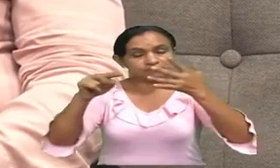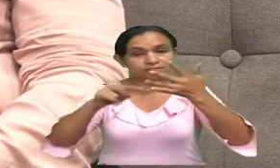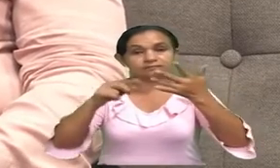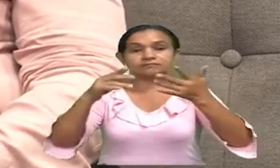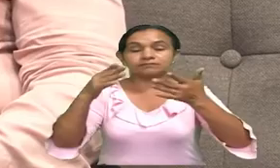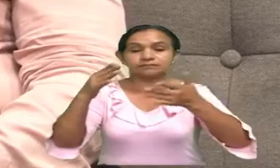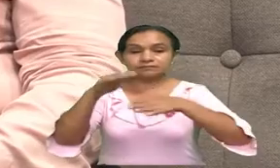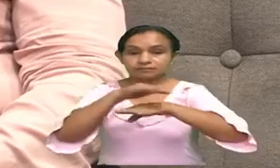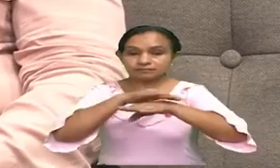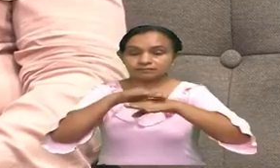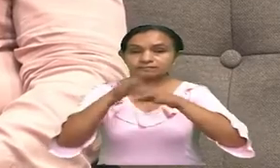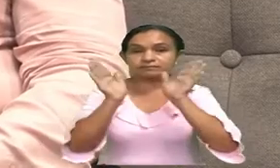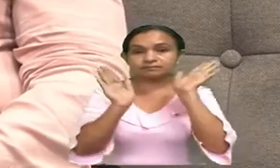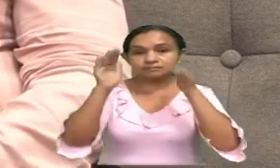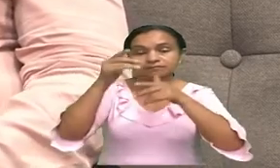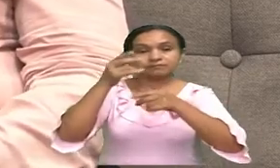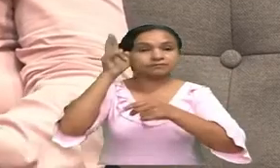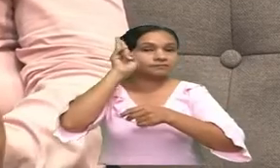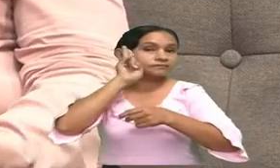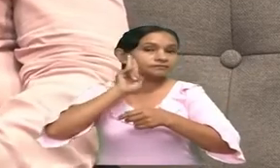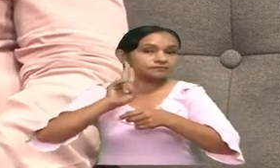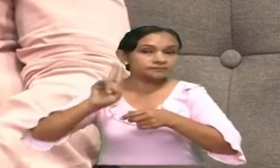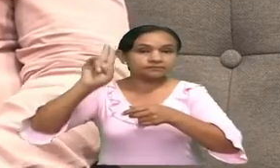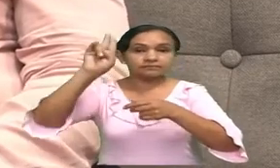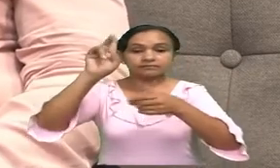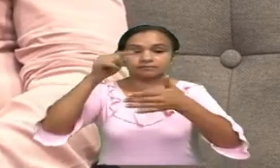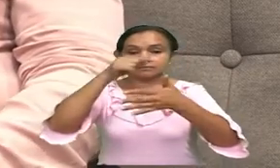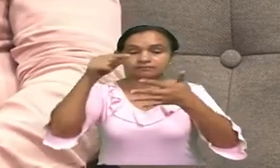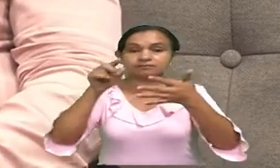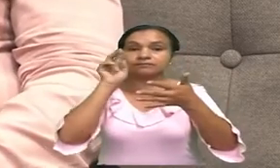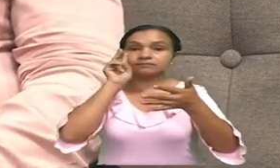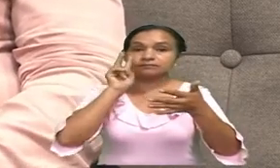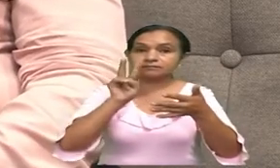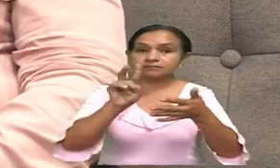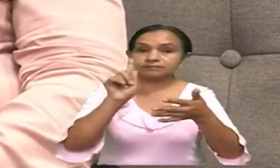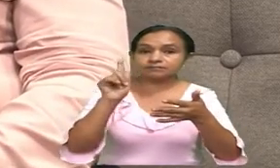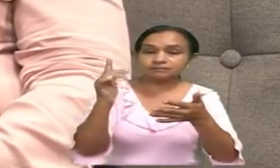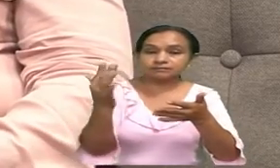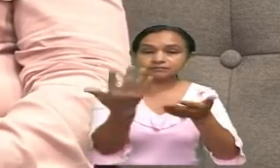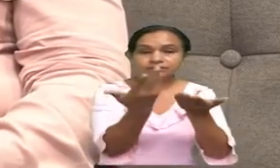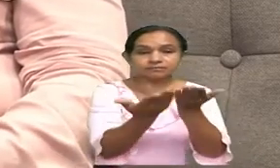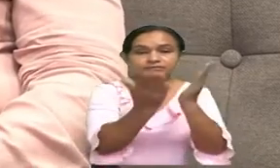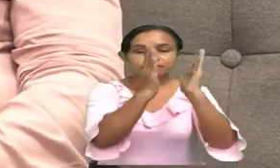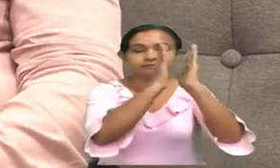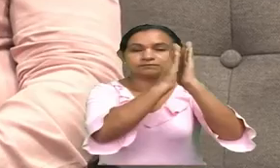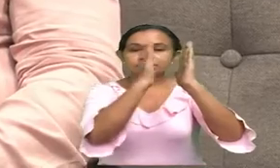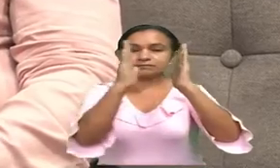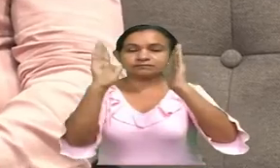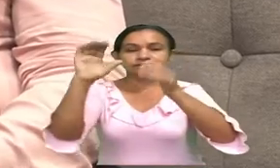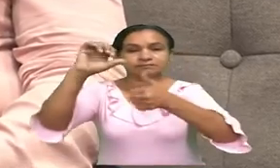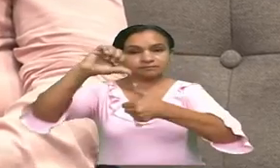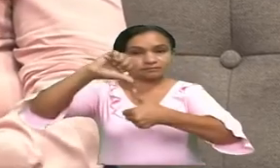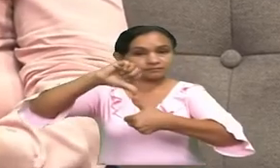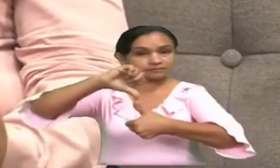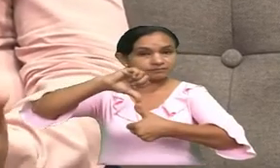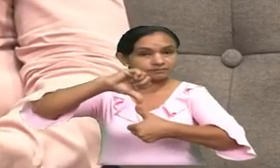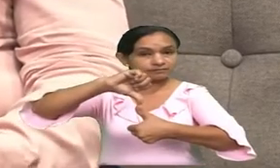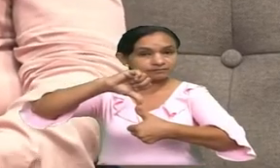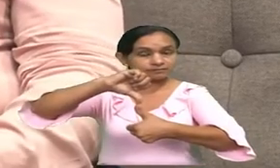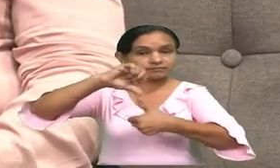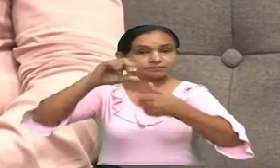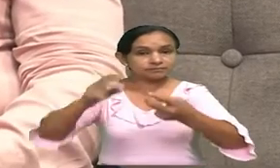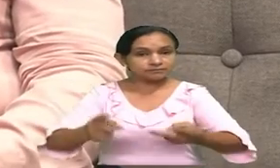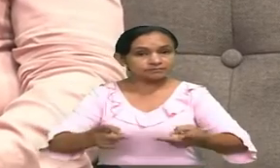acreditación universitaria, el sistema que tiene que ver con todas las bibliotecas de Centroamérica, con la